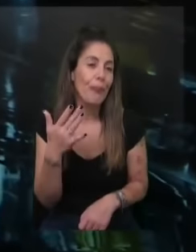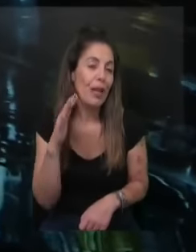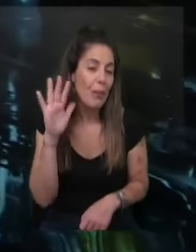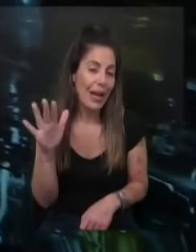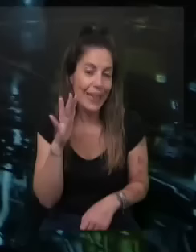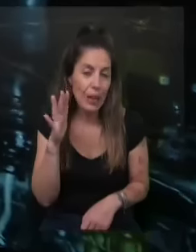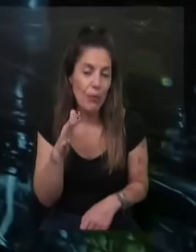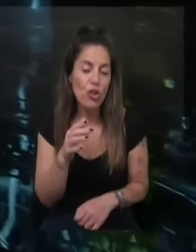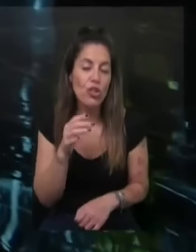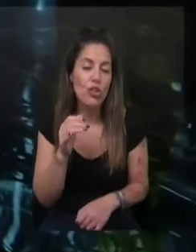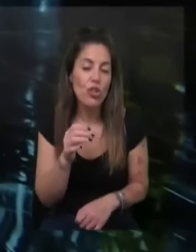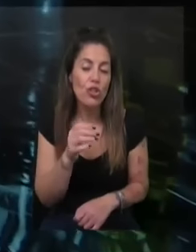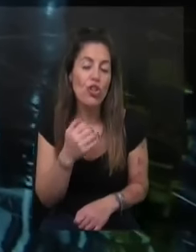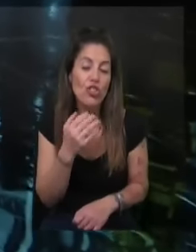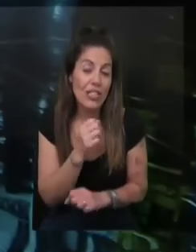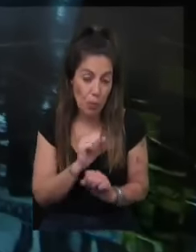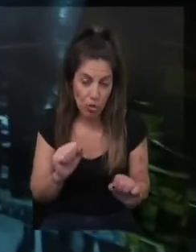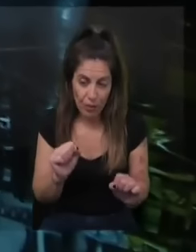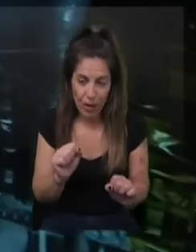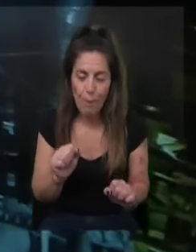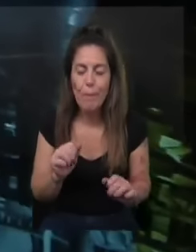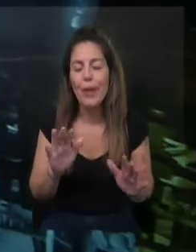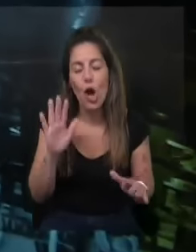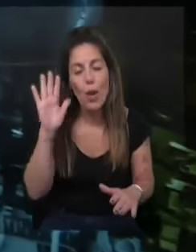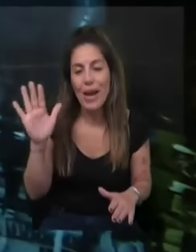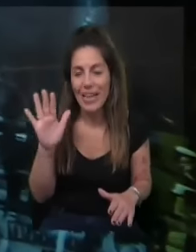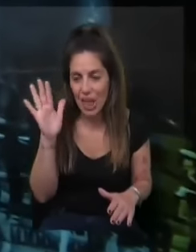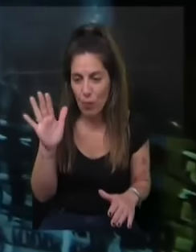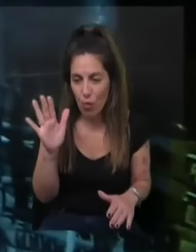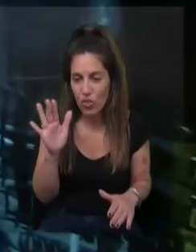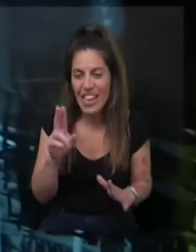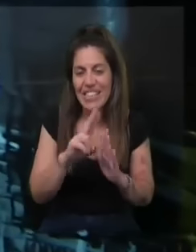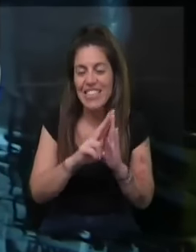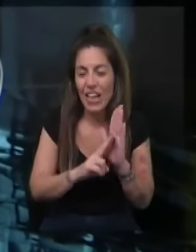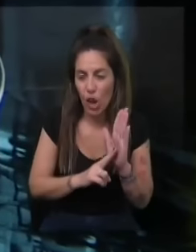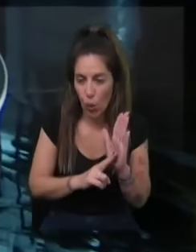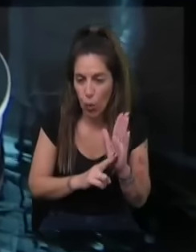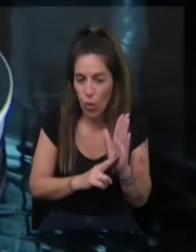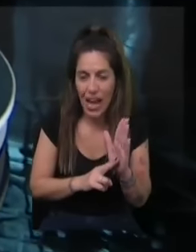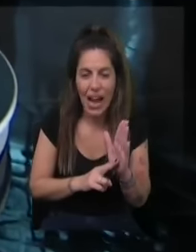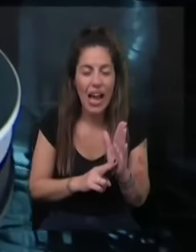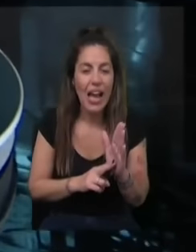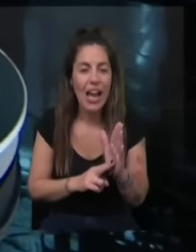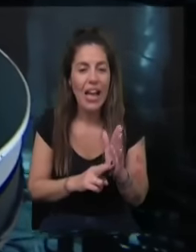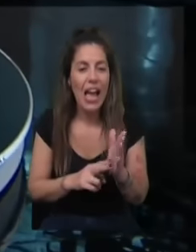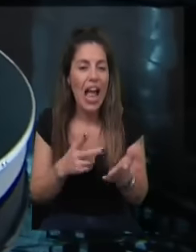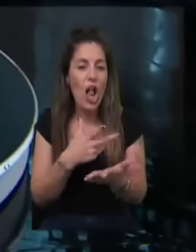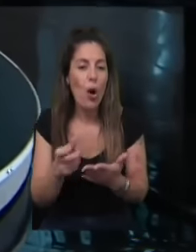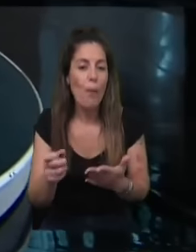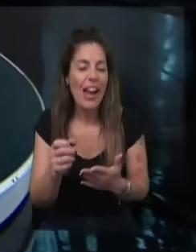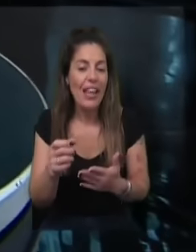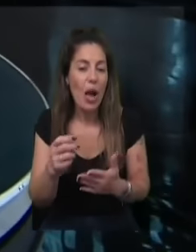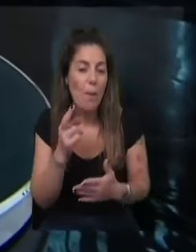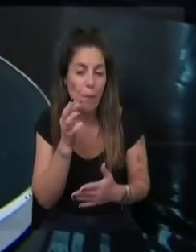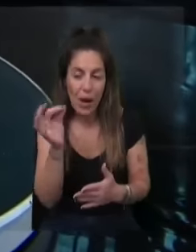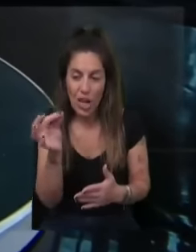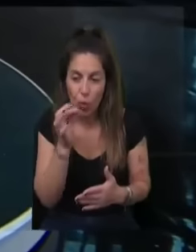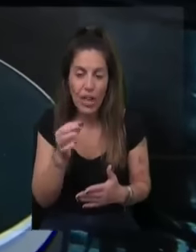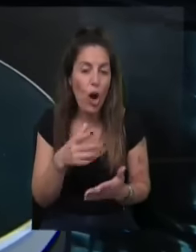siquiera si es posible o no pero supongamos que se este se regul consumo bueno se regula